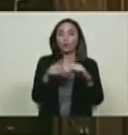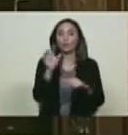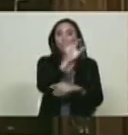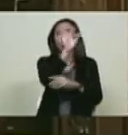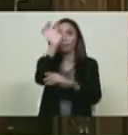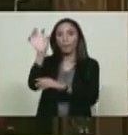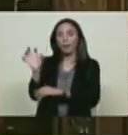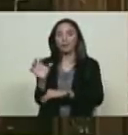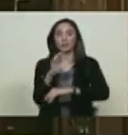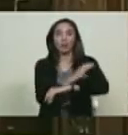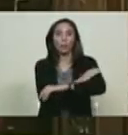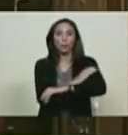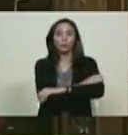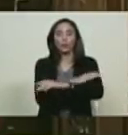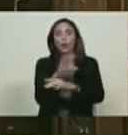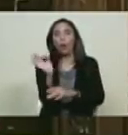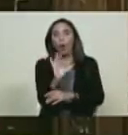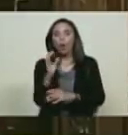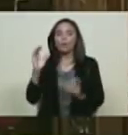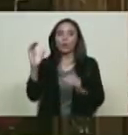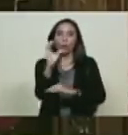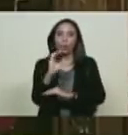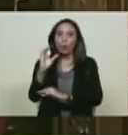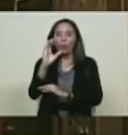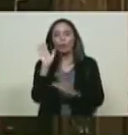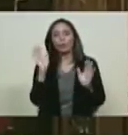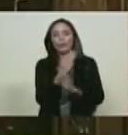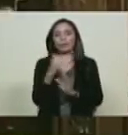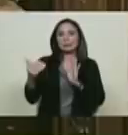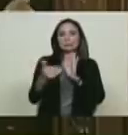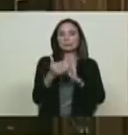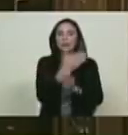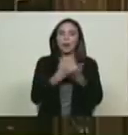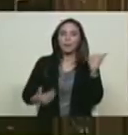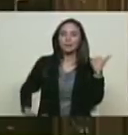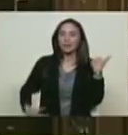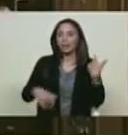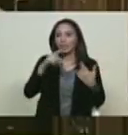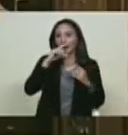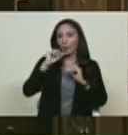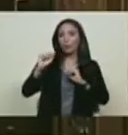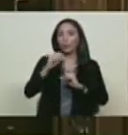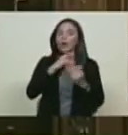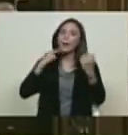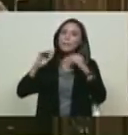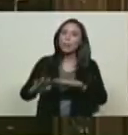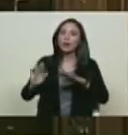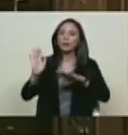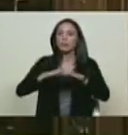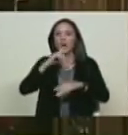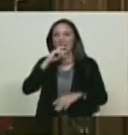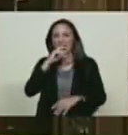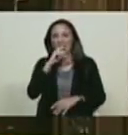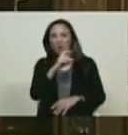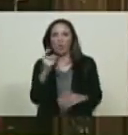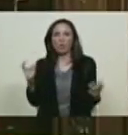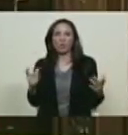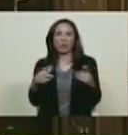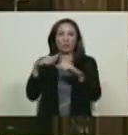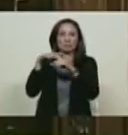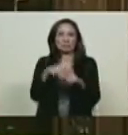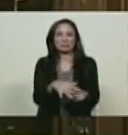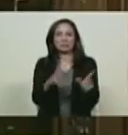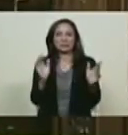oligarquía bogotana querer asesinar al presidente de Venezuela por el odio, el desprecio y